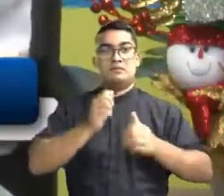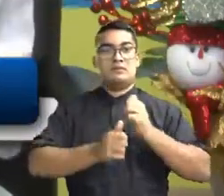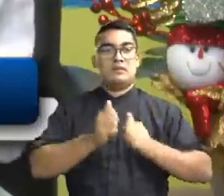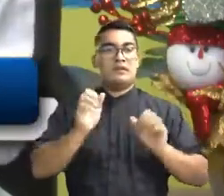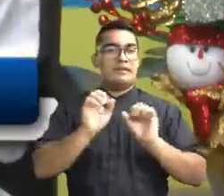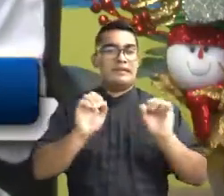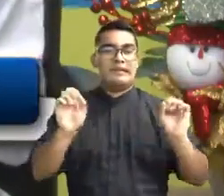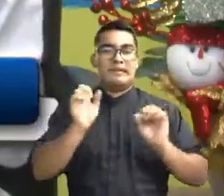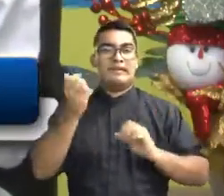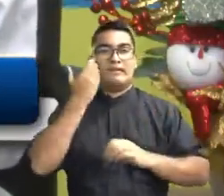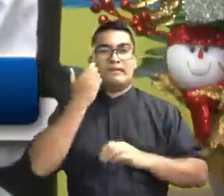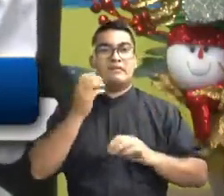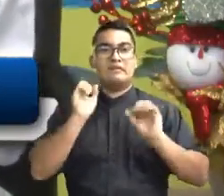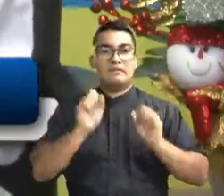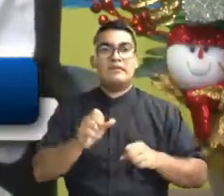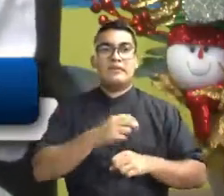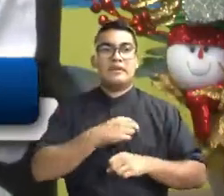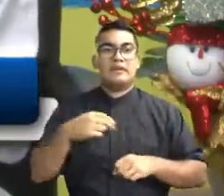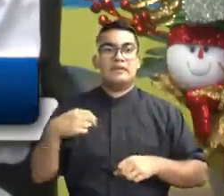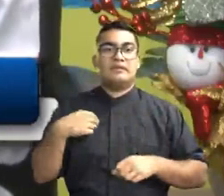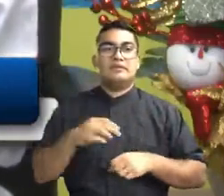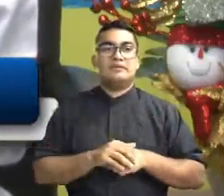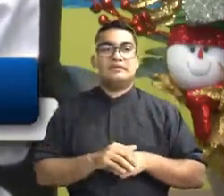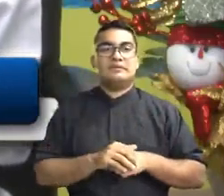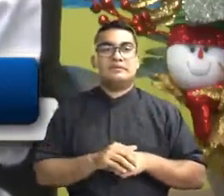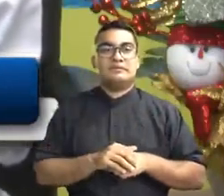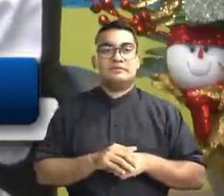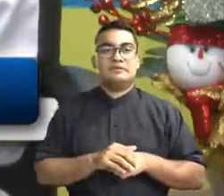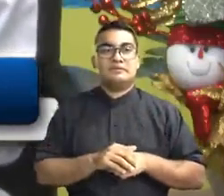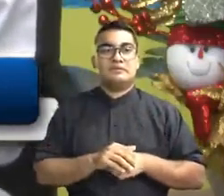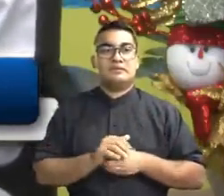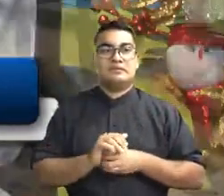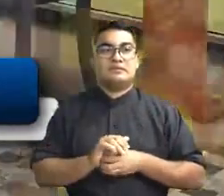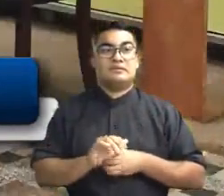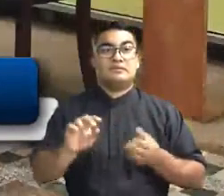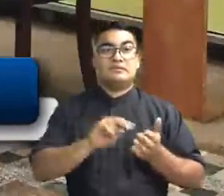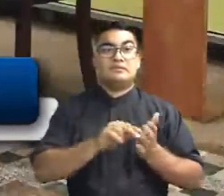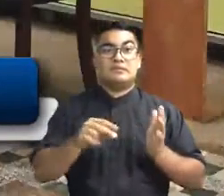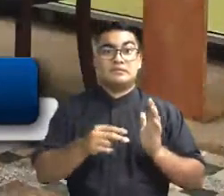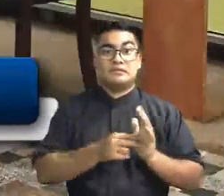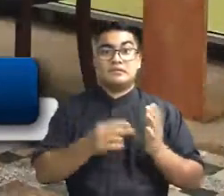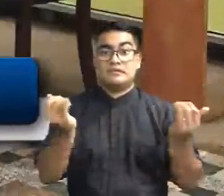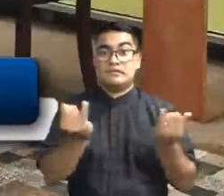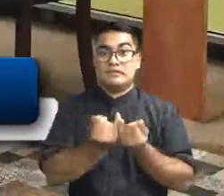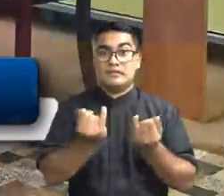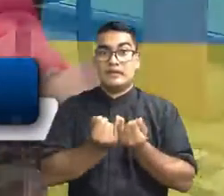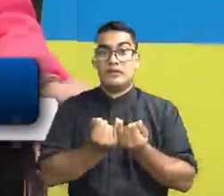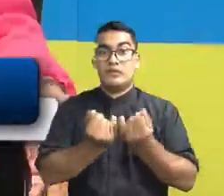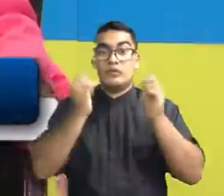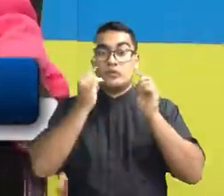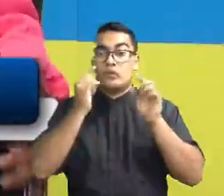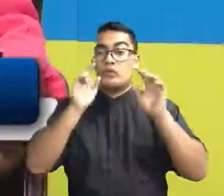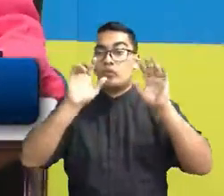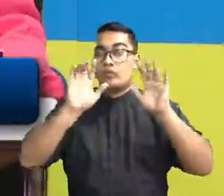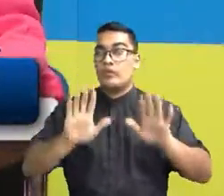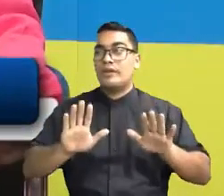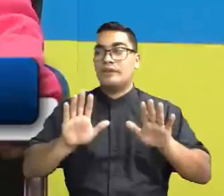enfermedad, claro que se puede hacer un trasplante de pulmón. Entonces, esta sería una de las medidas para la cura, sin embargo.